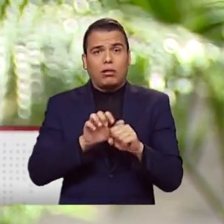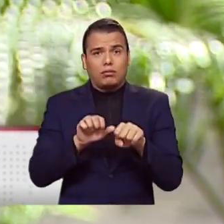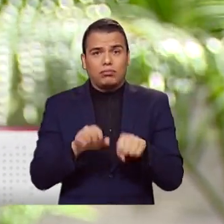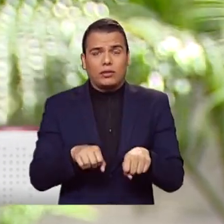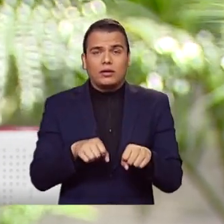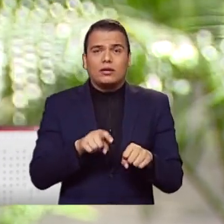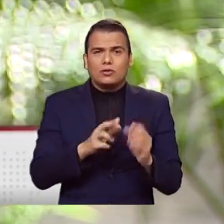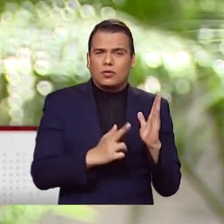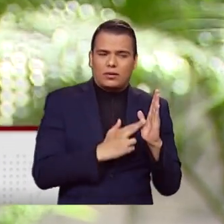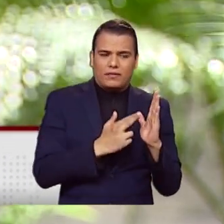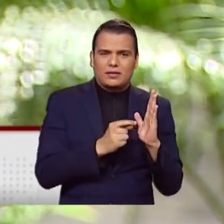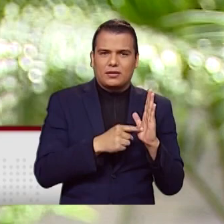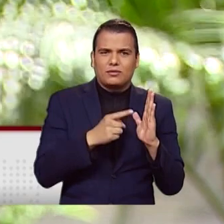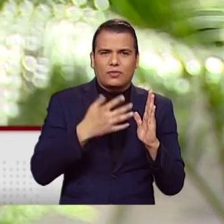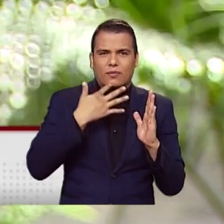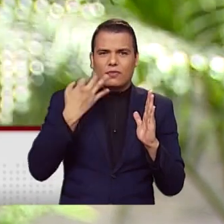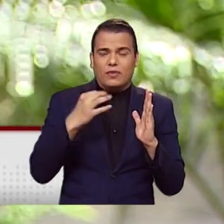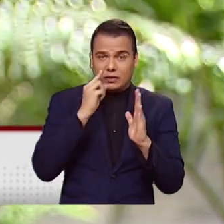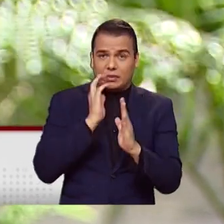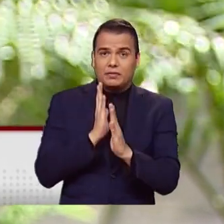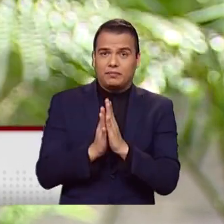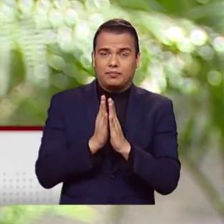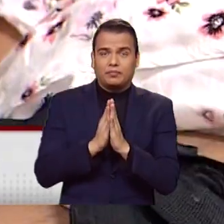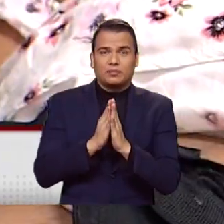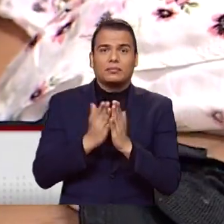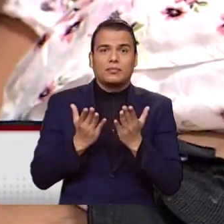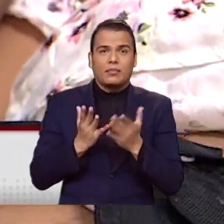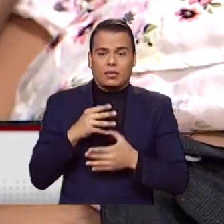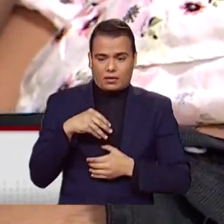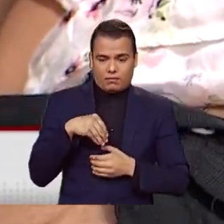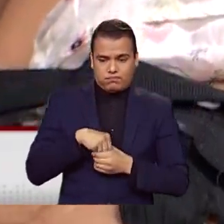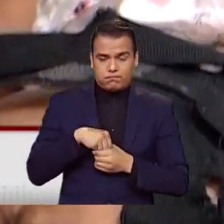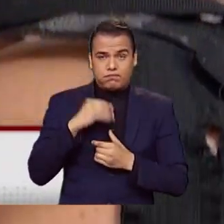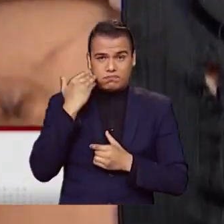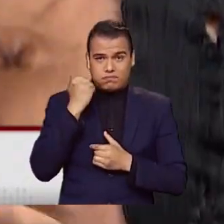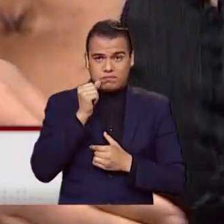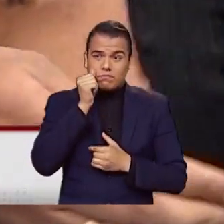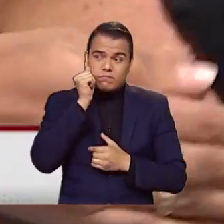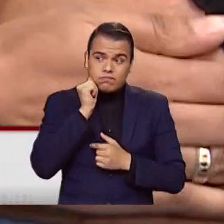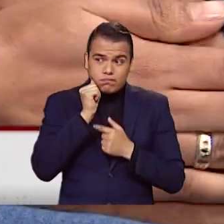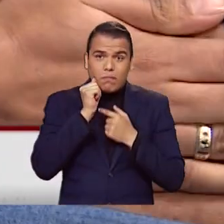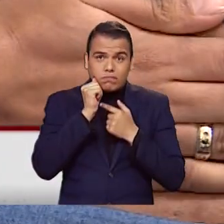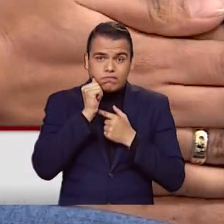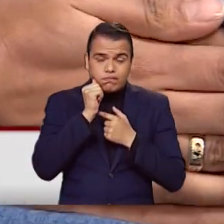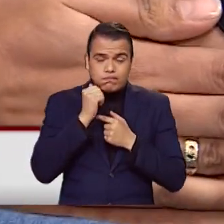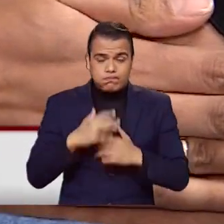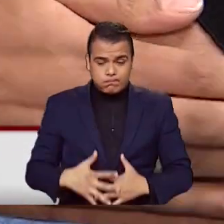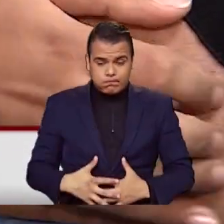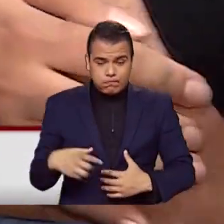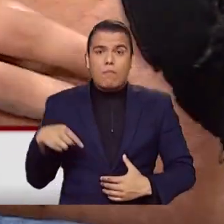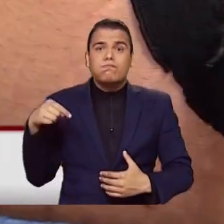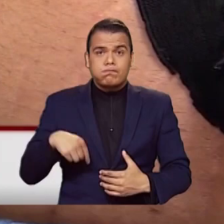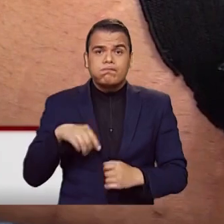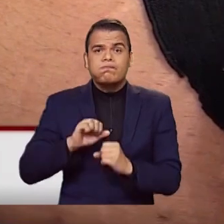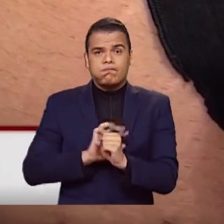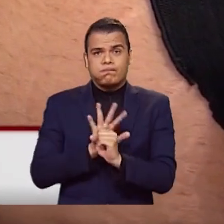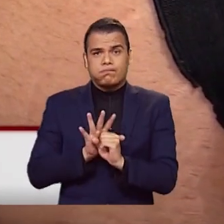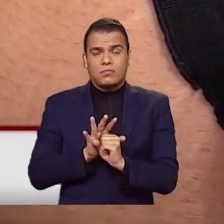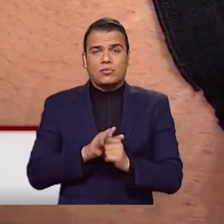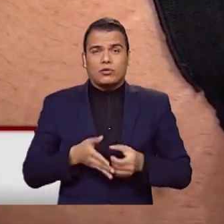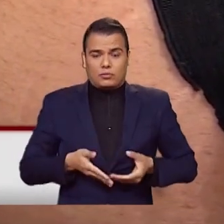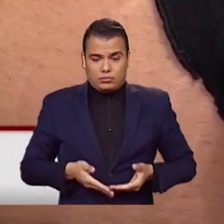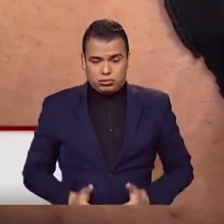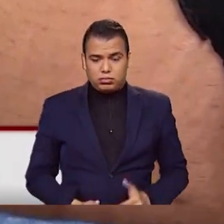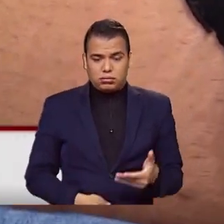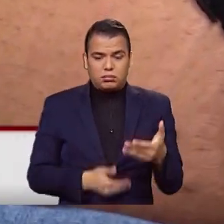demuestra la presencia del coronavirus en la placenta de una mujer embarazada y un bebé que inmediatamente después